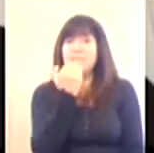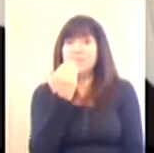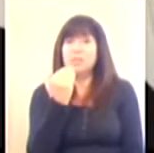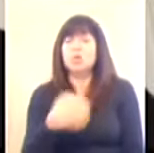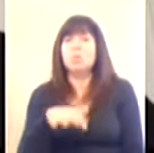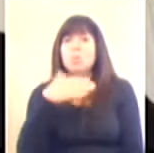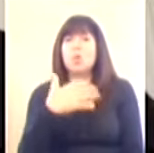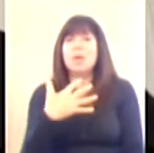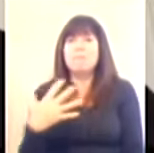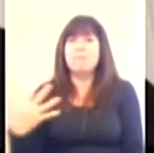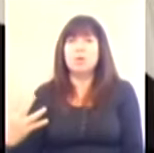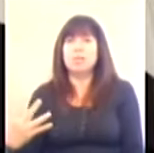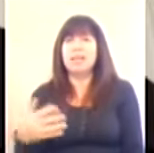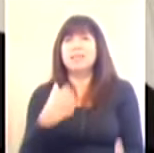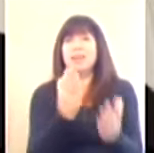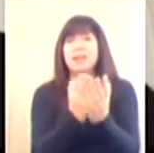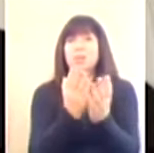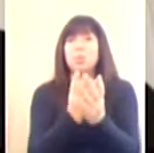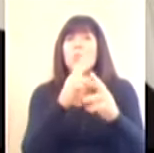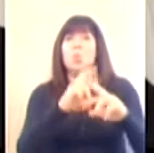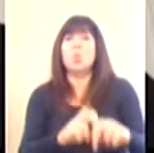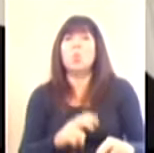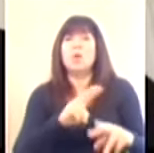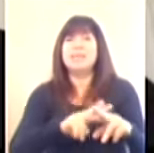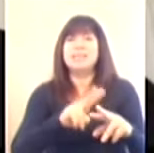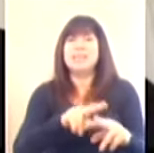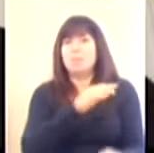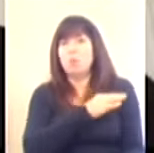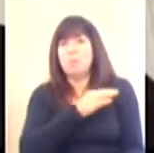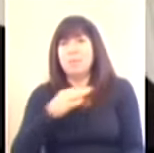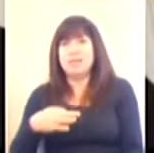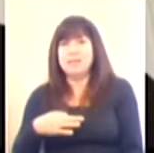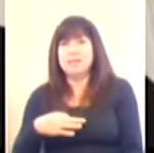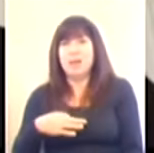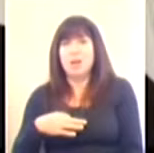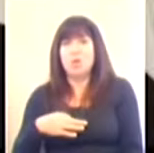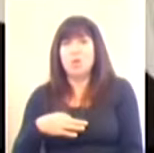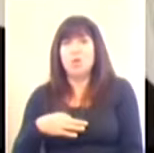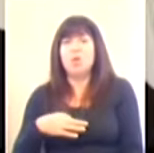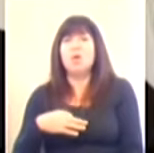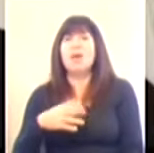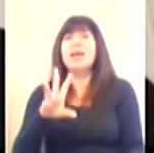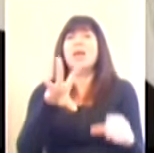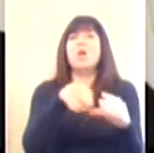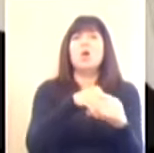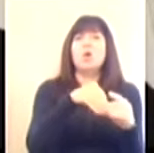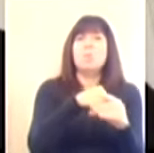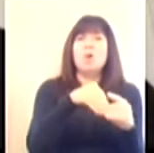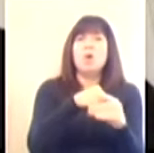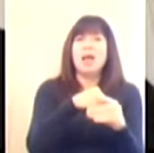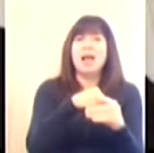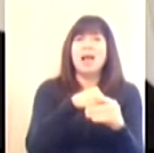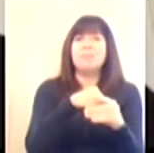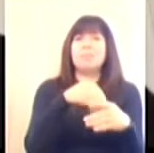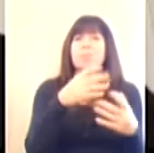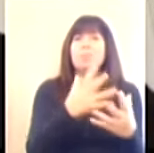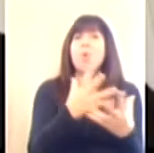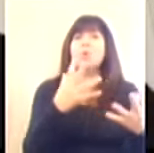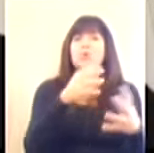importante. Respecto del estudio que hicimos en el Ministerio, este estudio incorpora los co-beneficios en contaminación local, lo que es muy